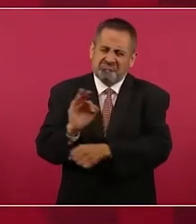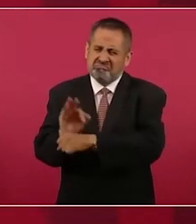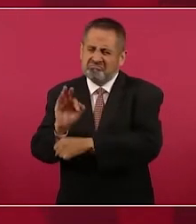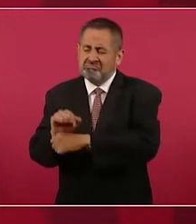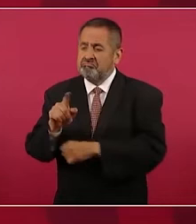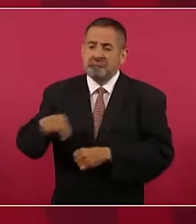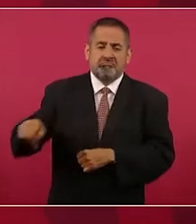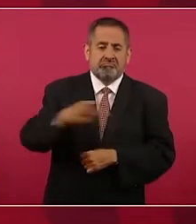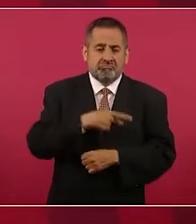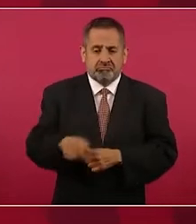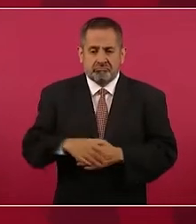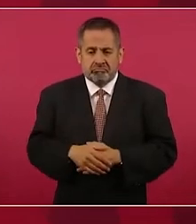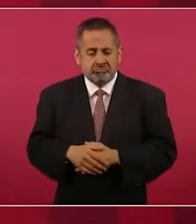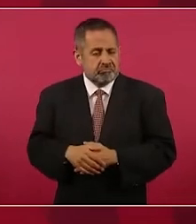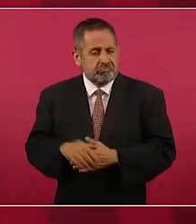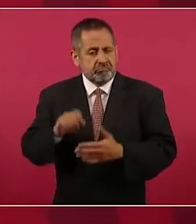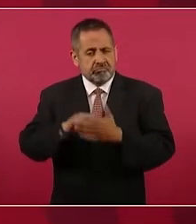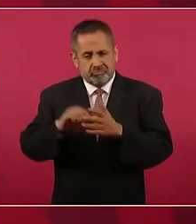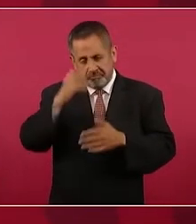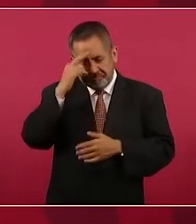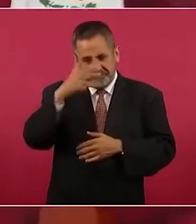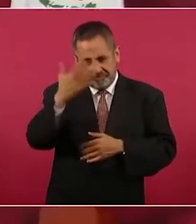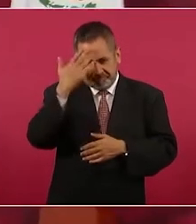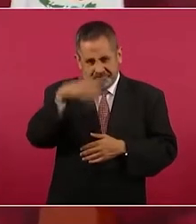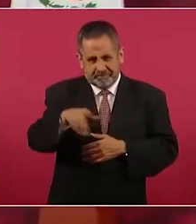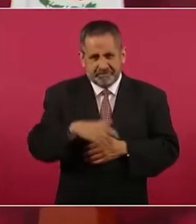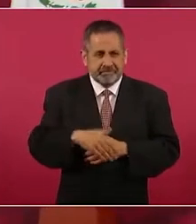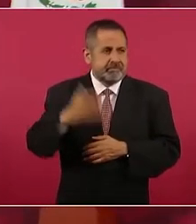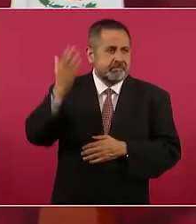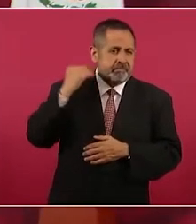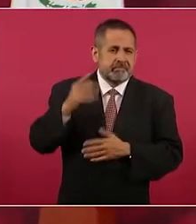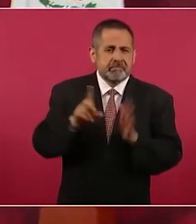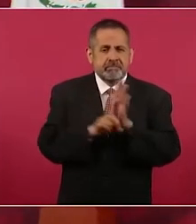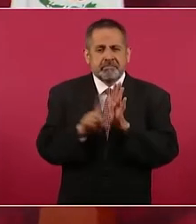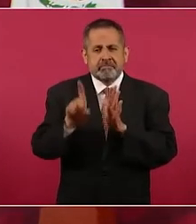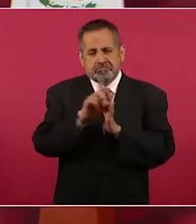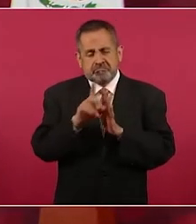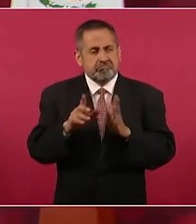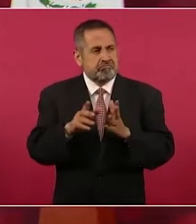¿Saben que se hacían departamentos de 80,